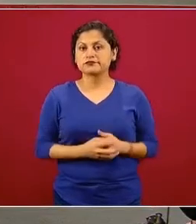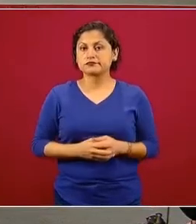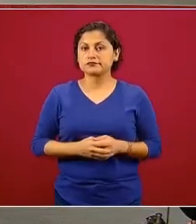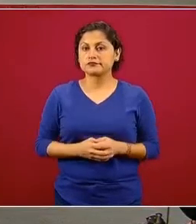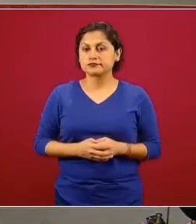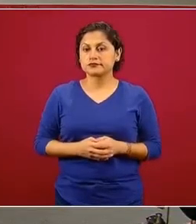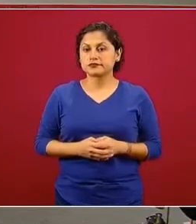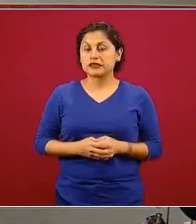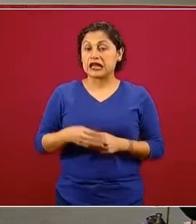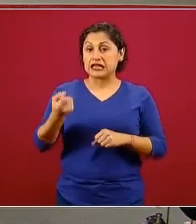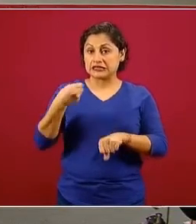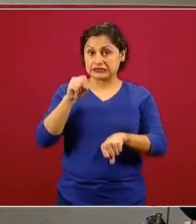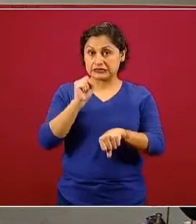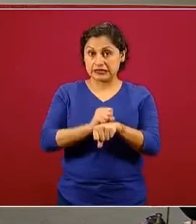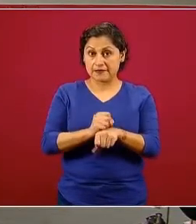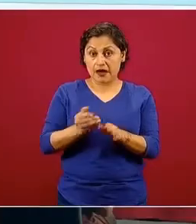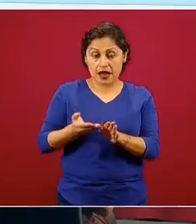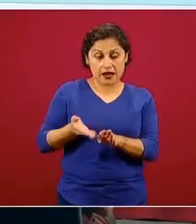semana de preparación